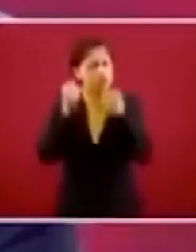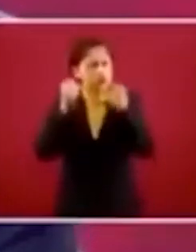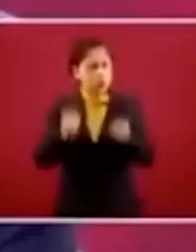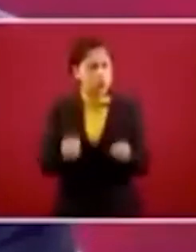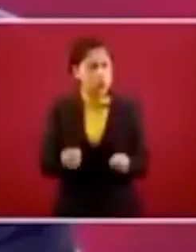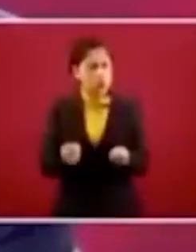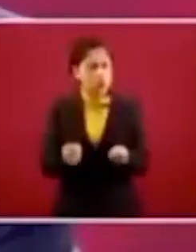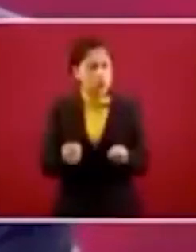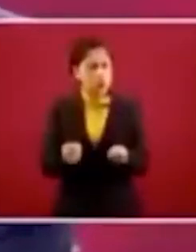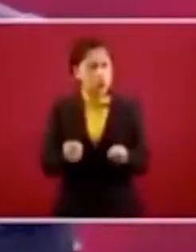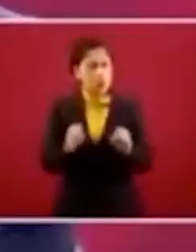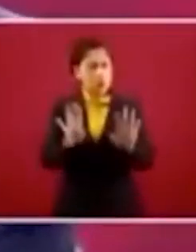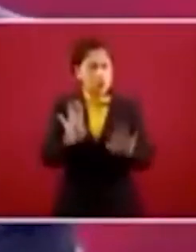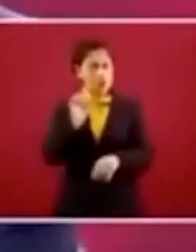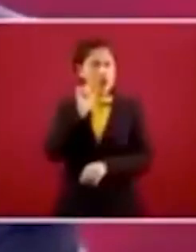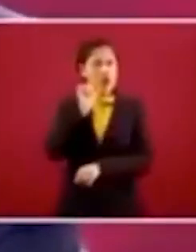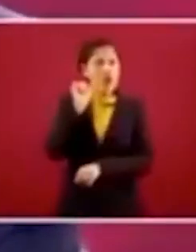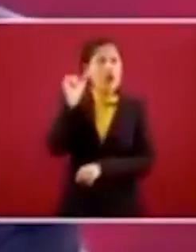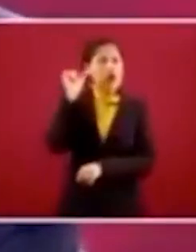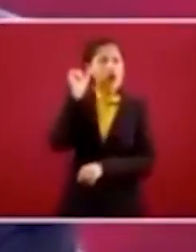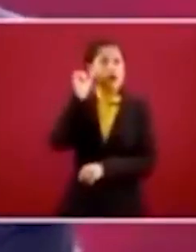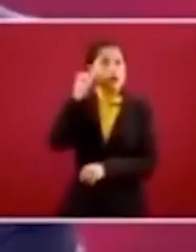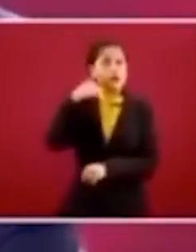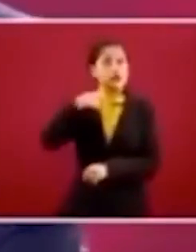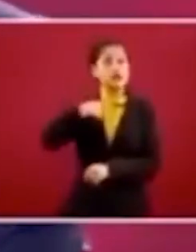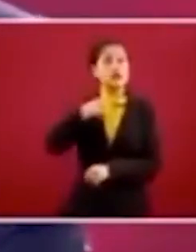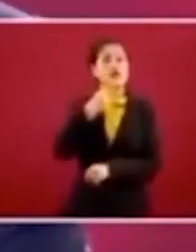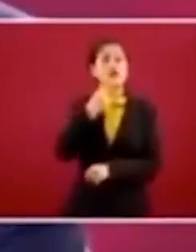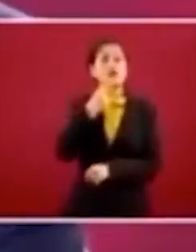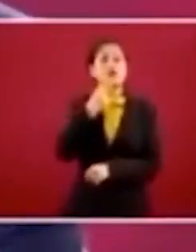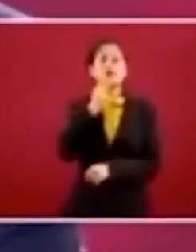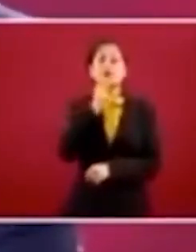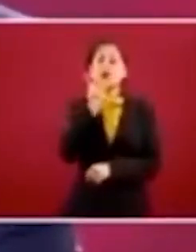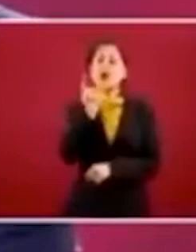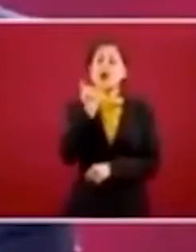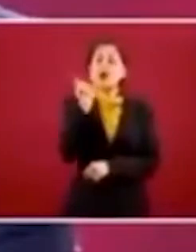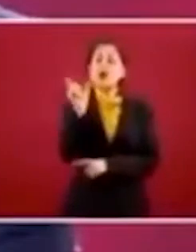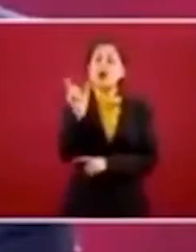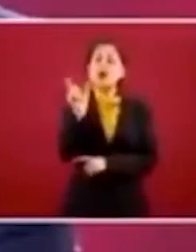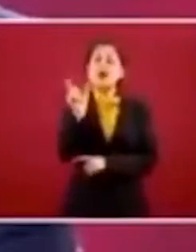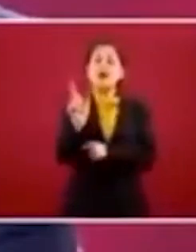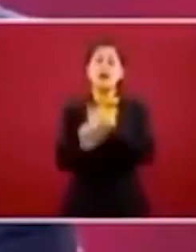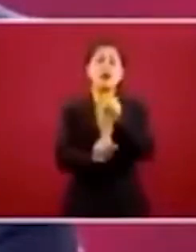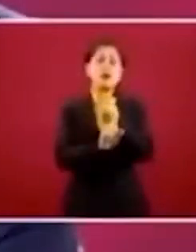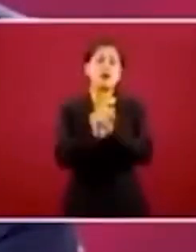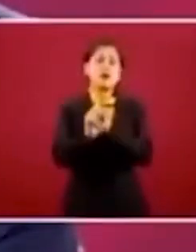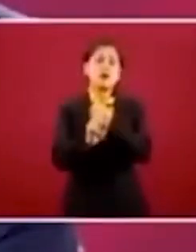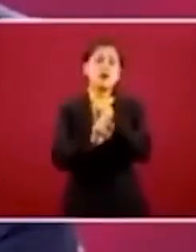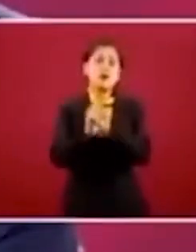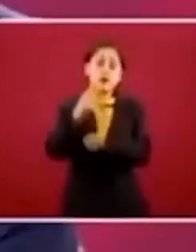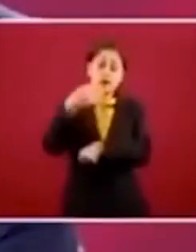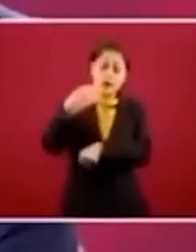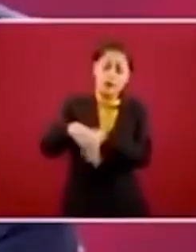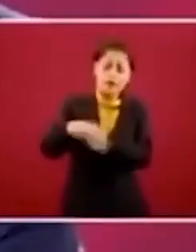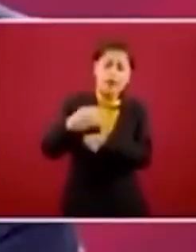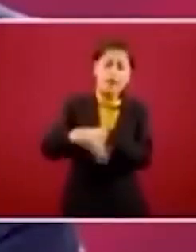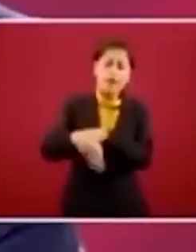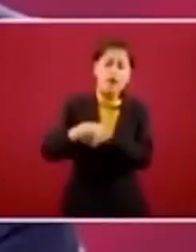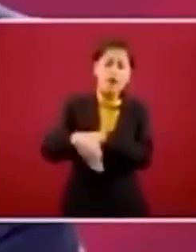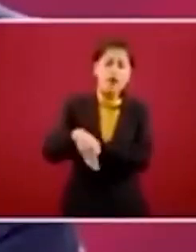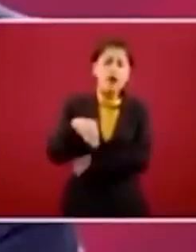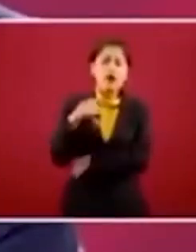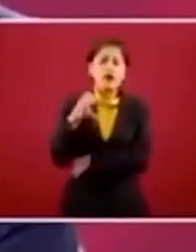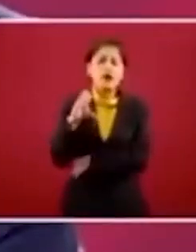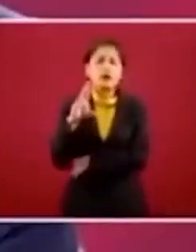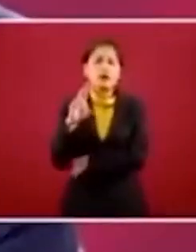Indolente, necio e irresponsable se ha mostrado Andrés Manuel López Obrador durante la pandemia de coronavirus, lo que tiene a México como uno de los países